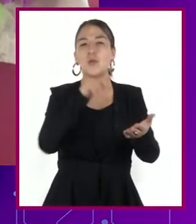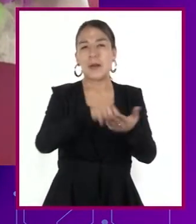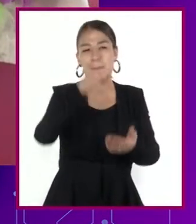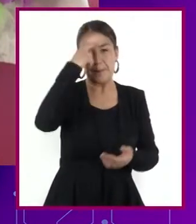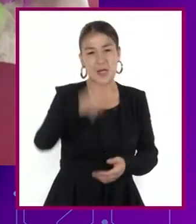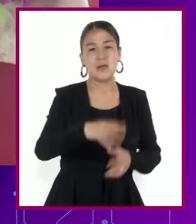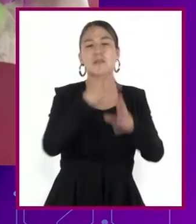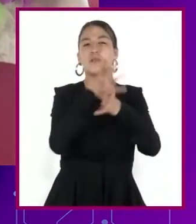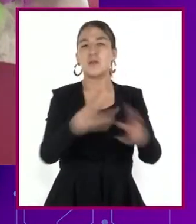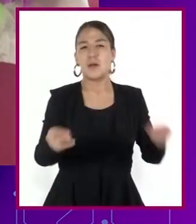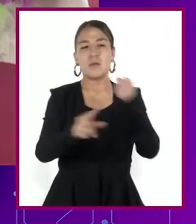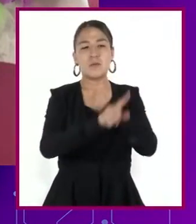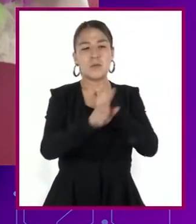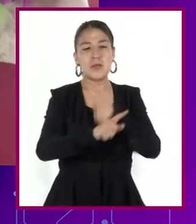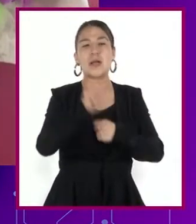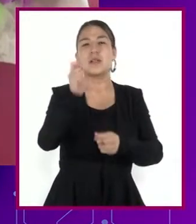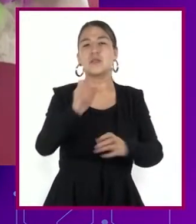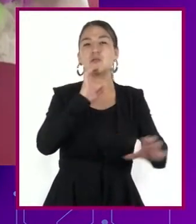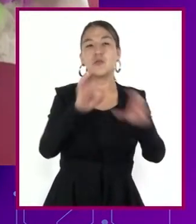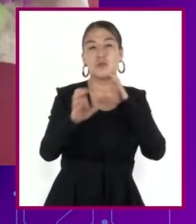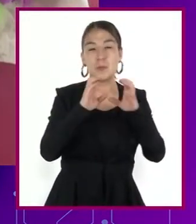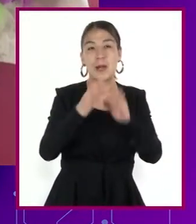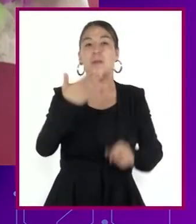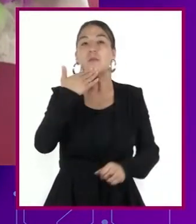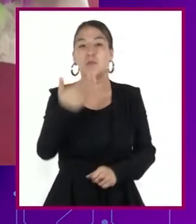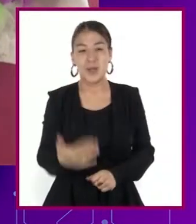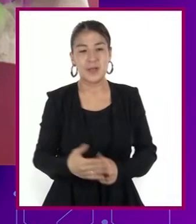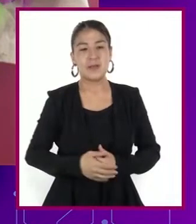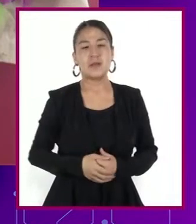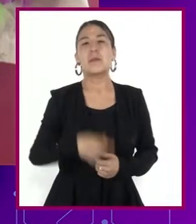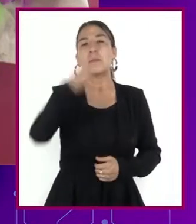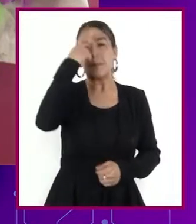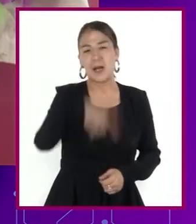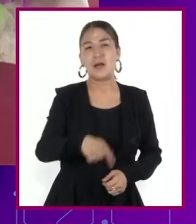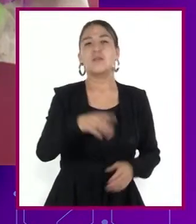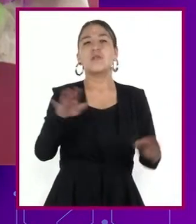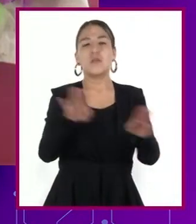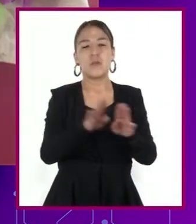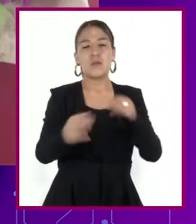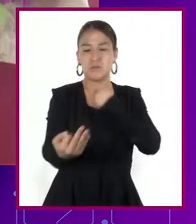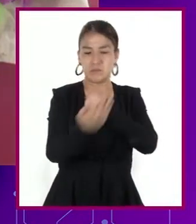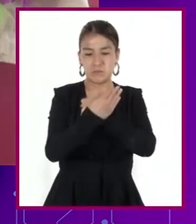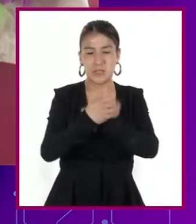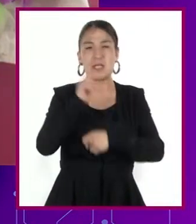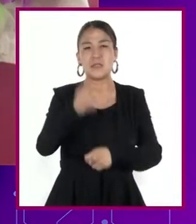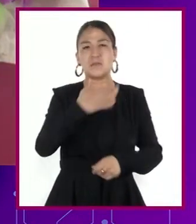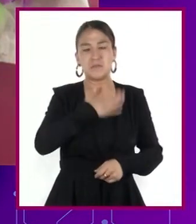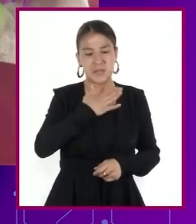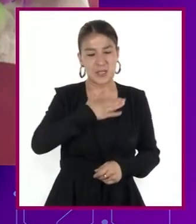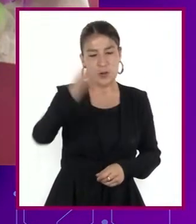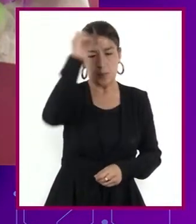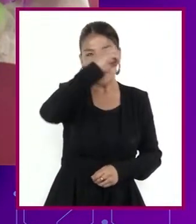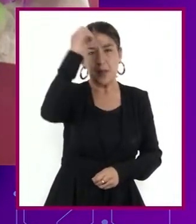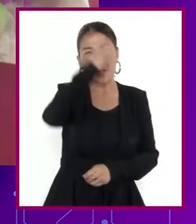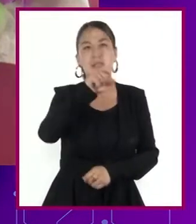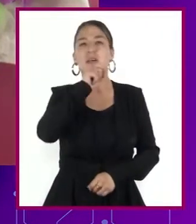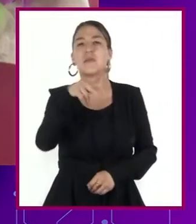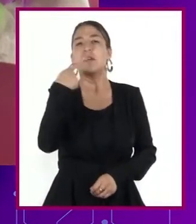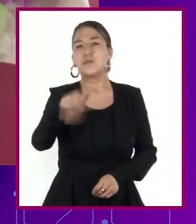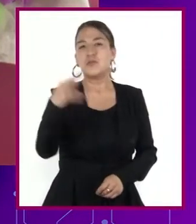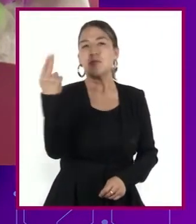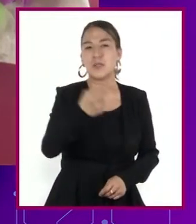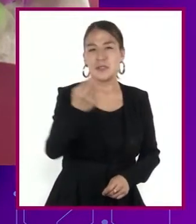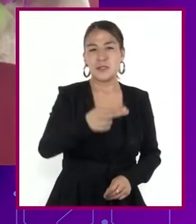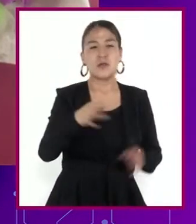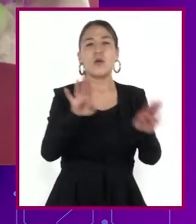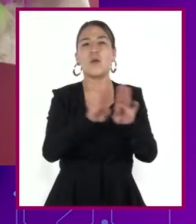resolver conflictos empleando la comunicación asertiva, nos permitamos defender nuestros propios puntos de vista y necesidades